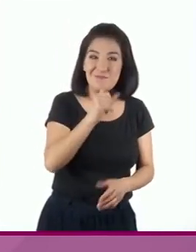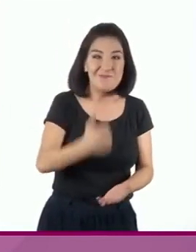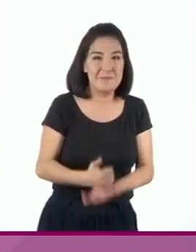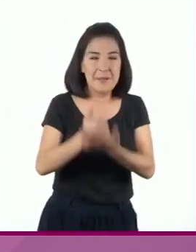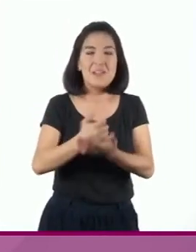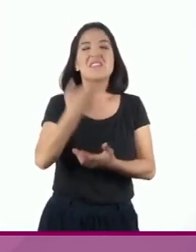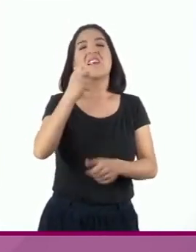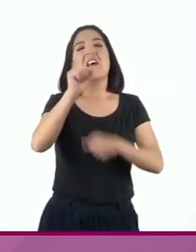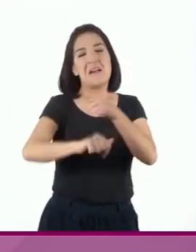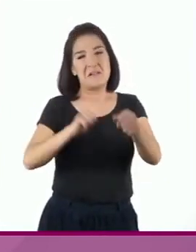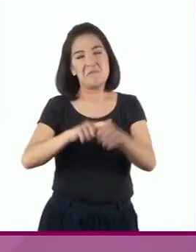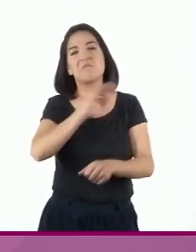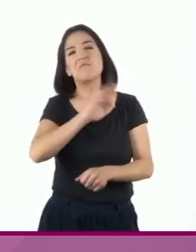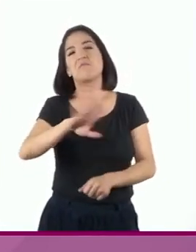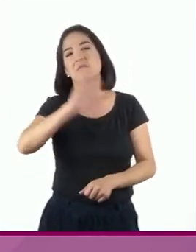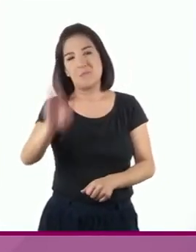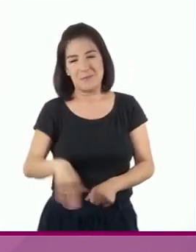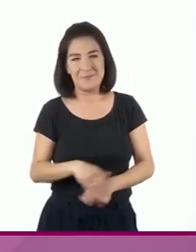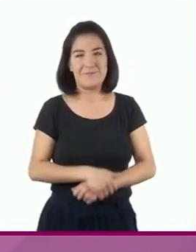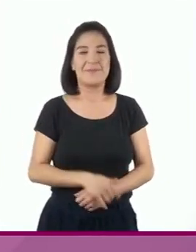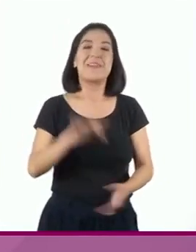Correcto. Reproducen,